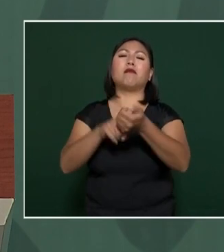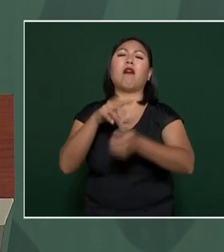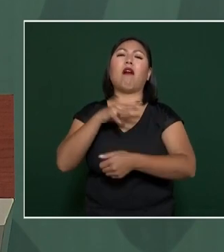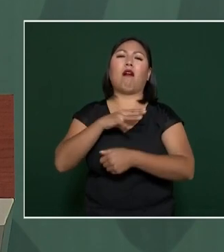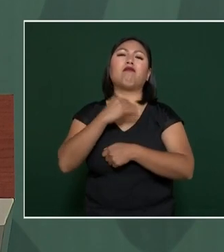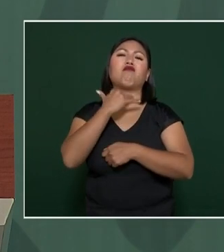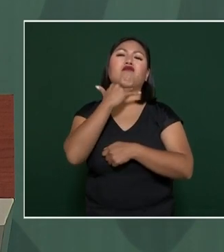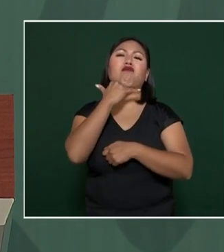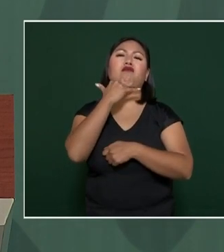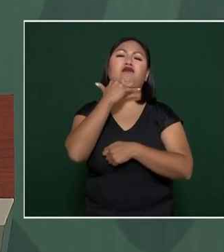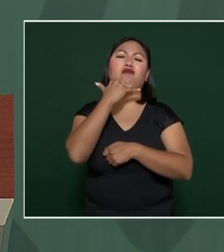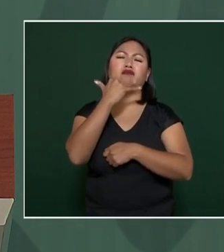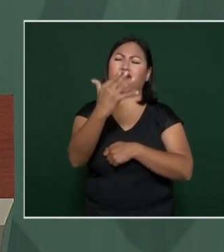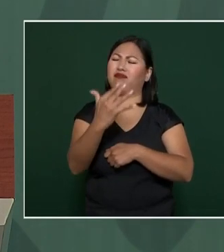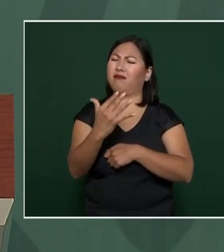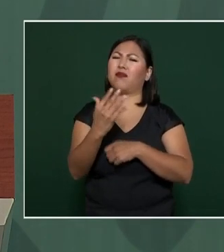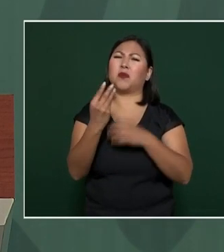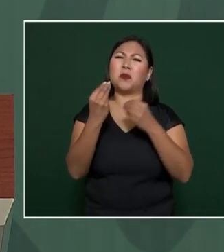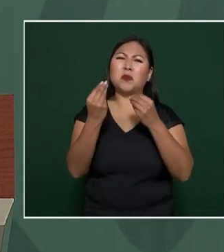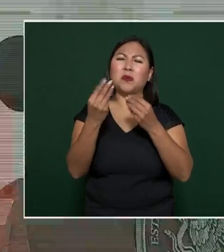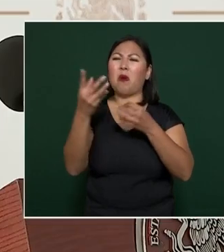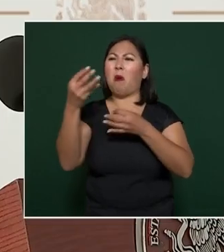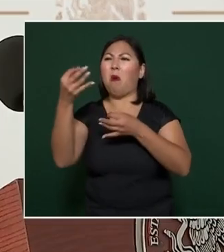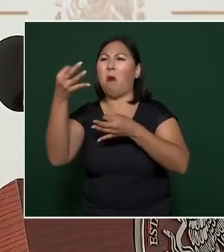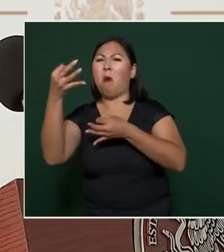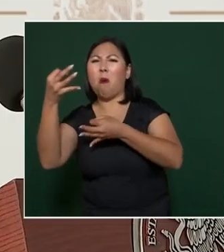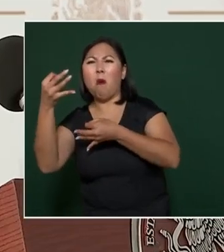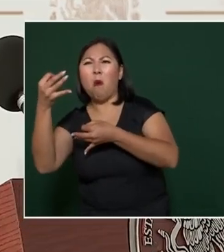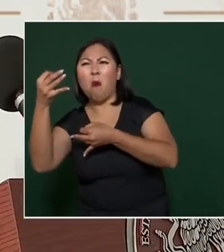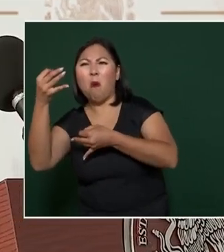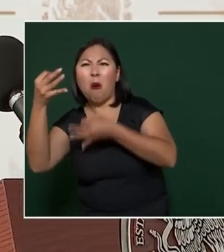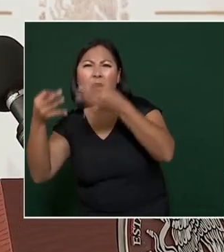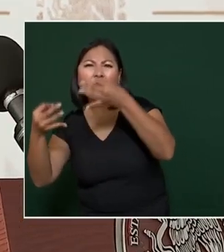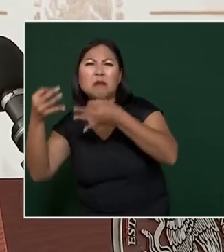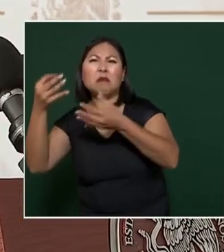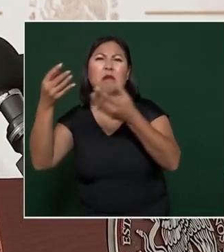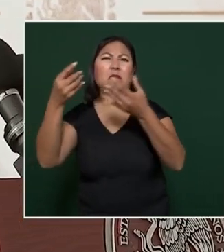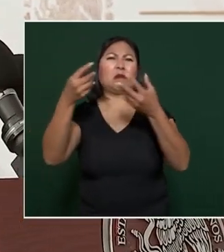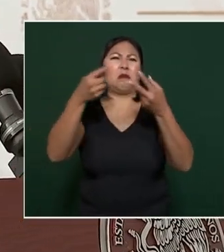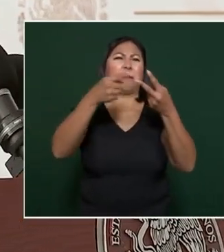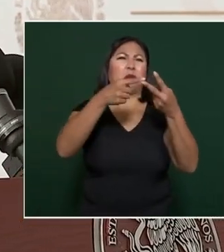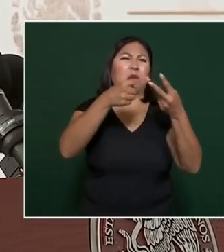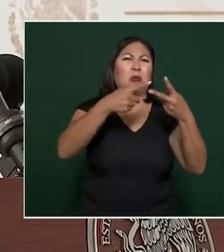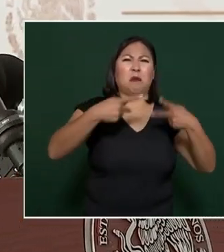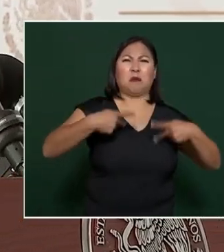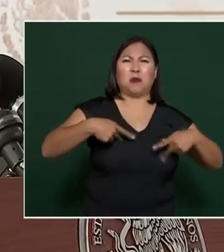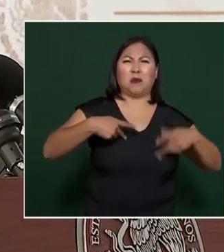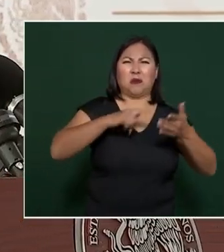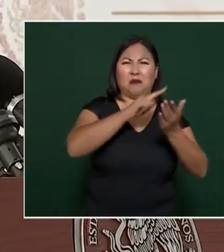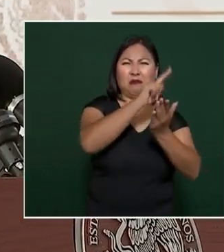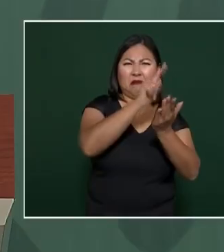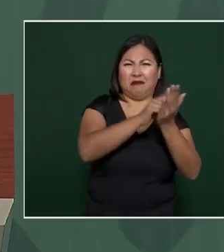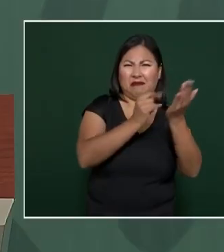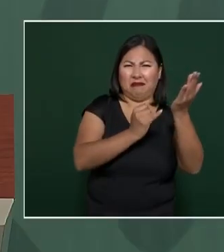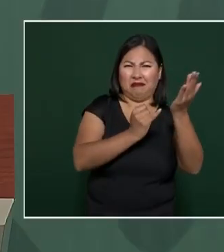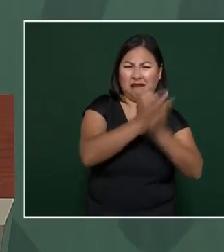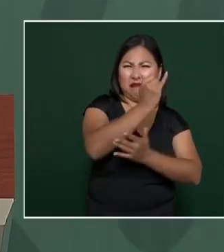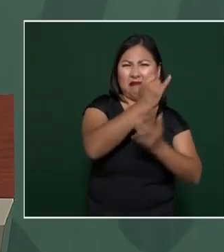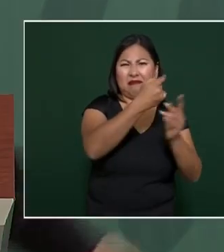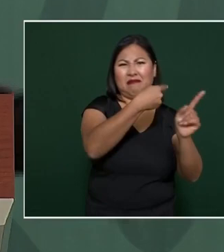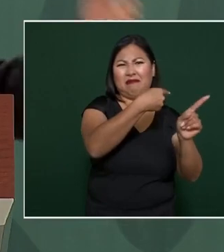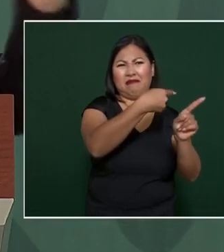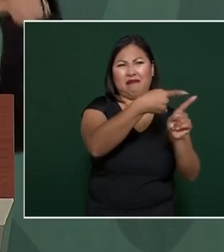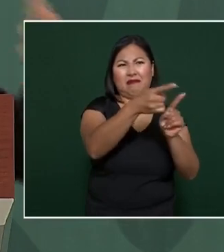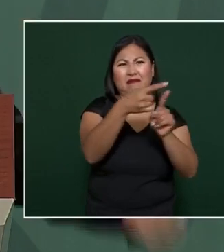corrupción en juez magistrados ministros con honrosas decepciones no